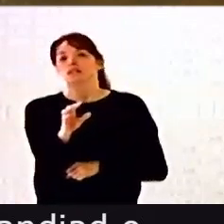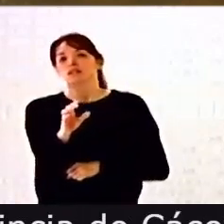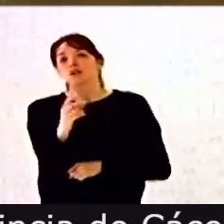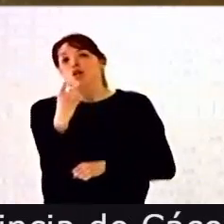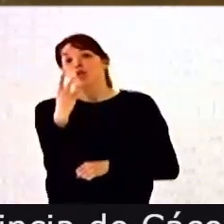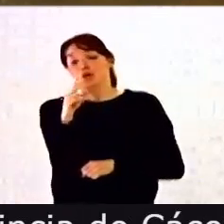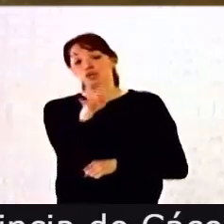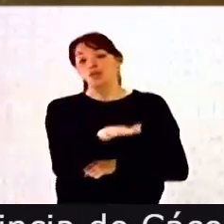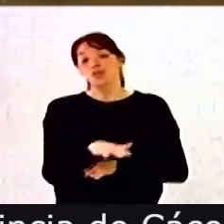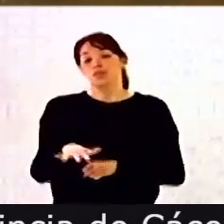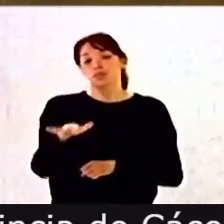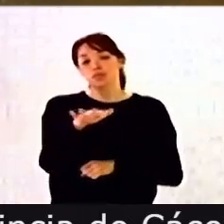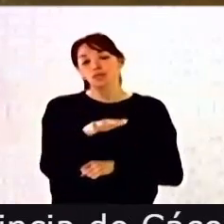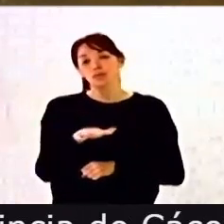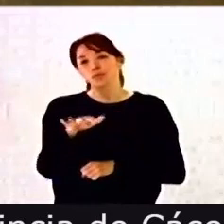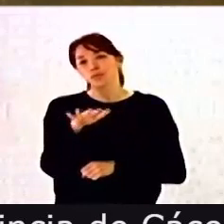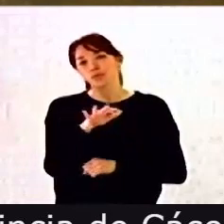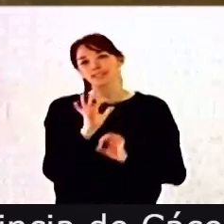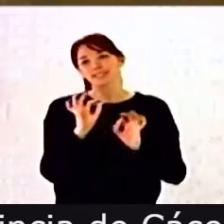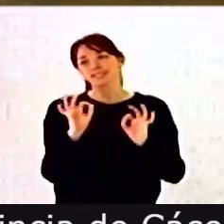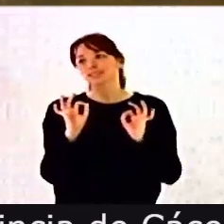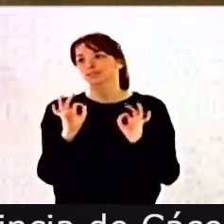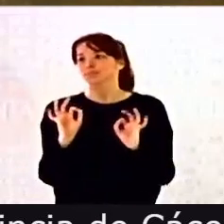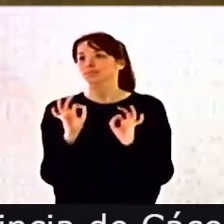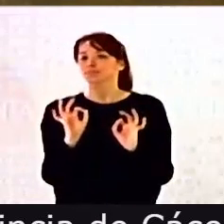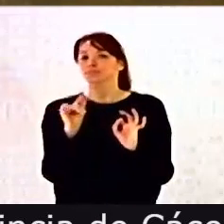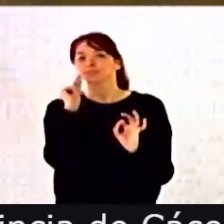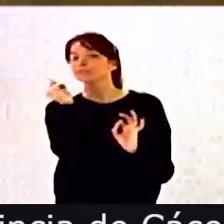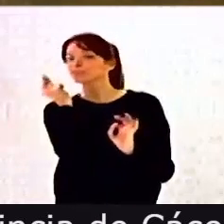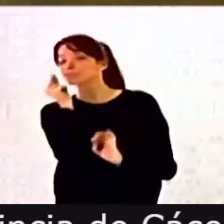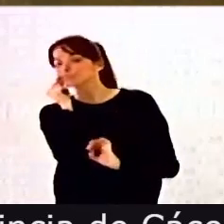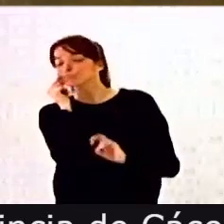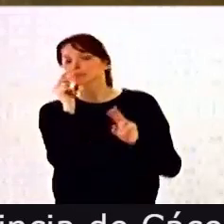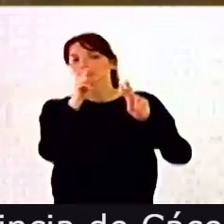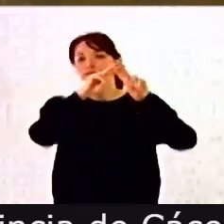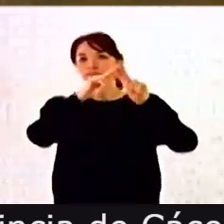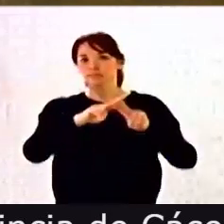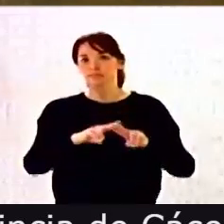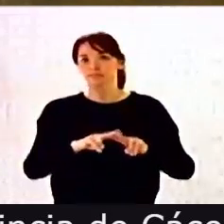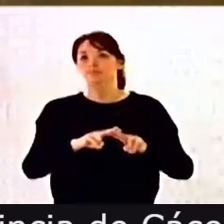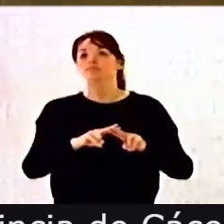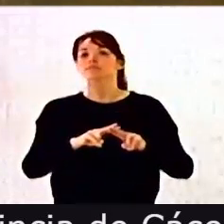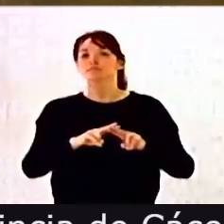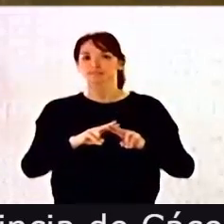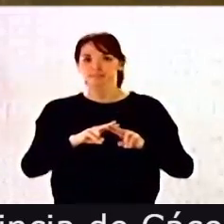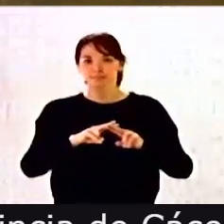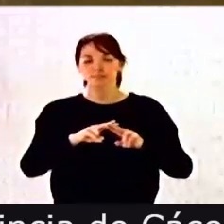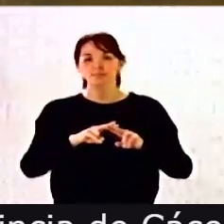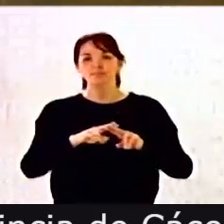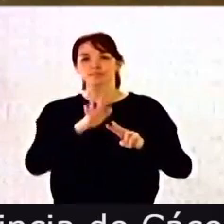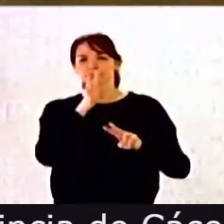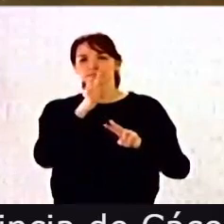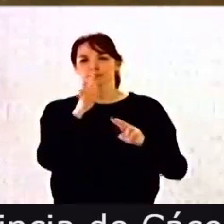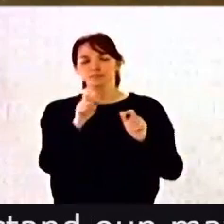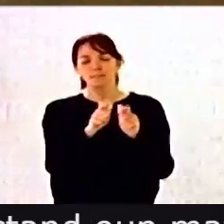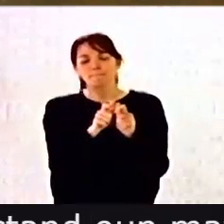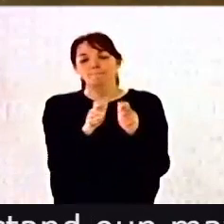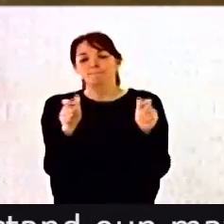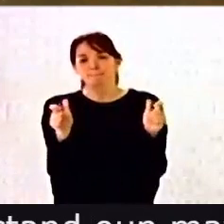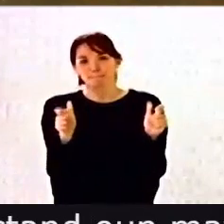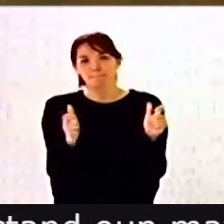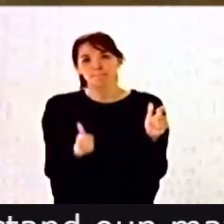zonas que son zonas donde estamos detectando que ha habido un mayor número de casos que en el resto